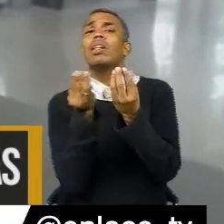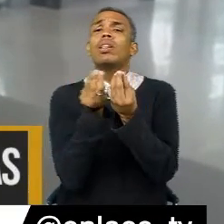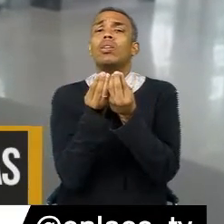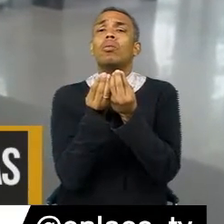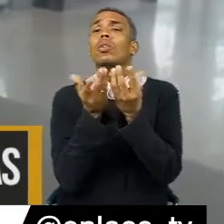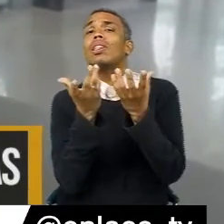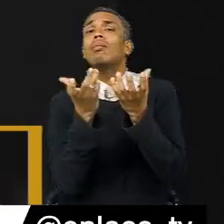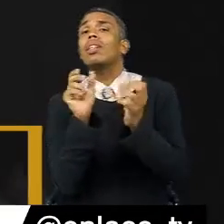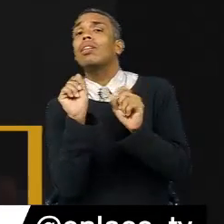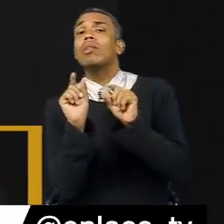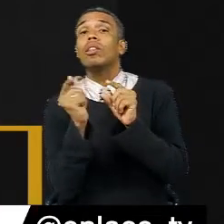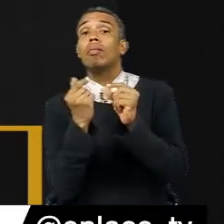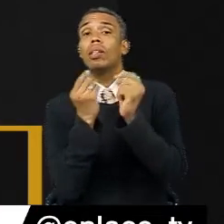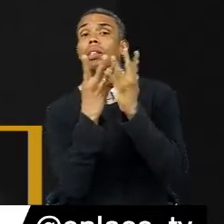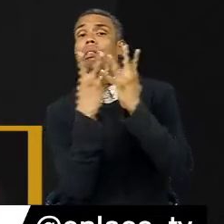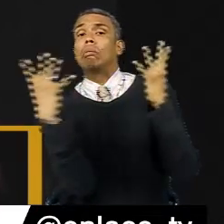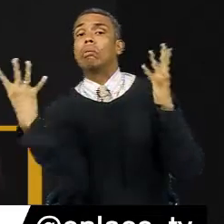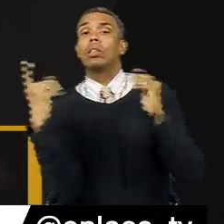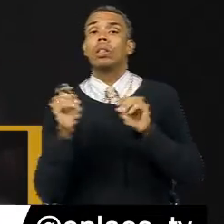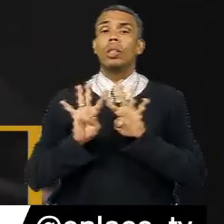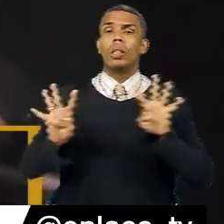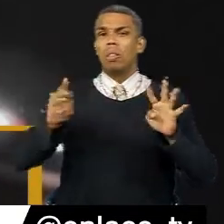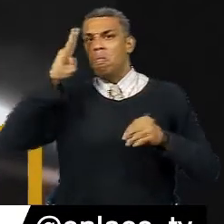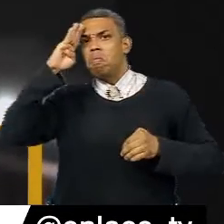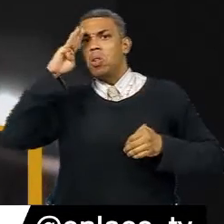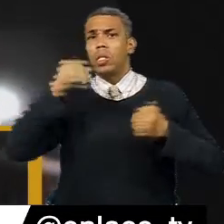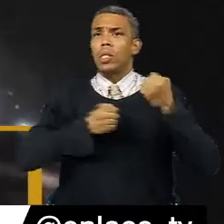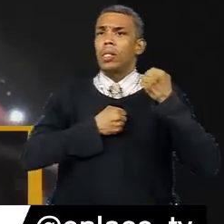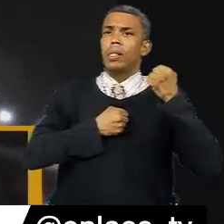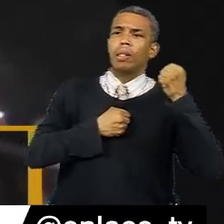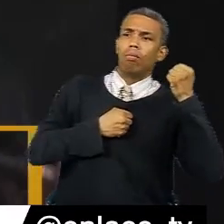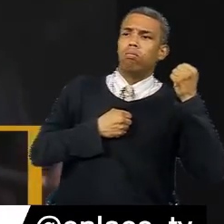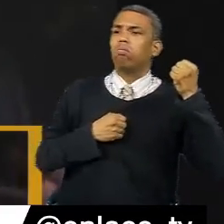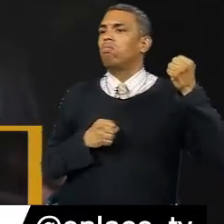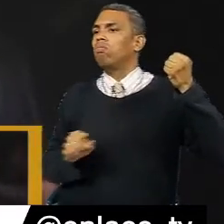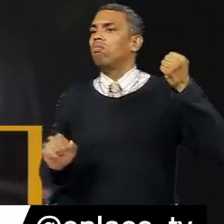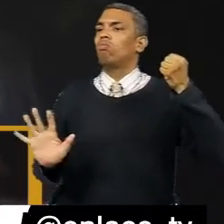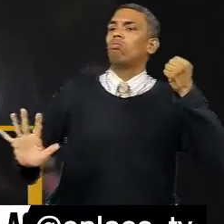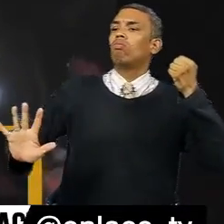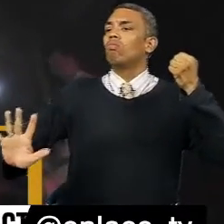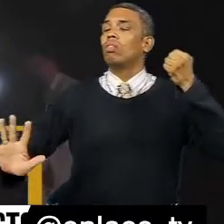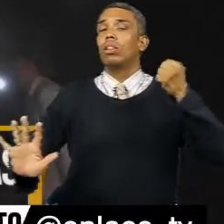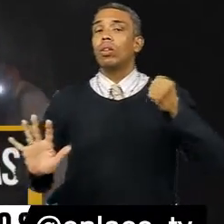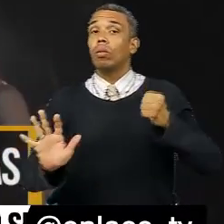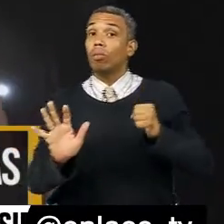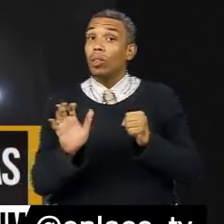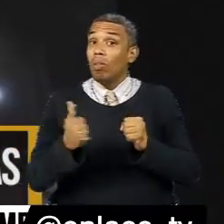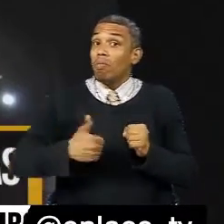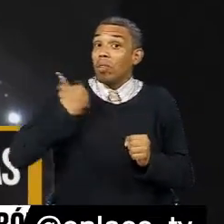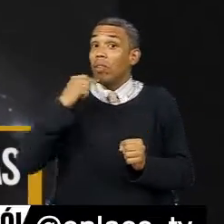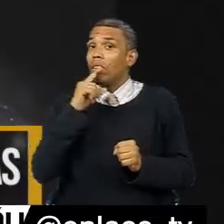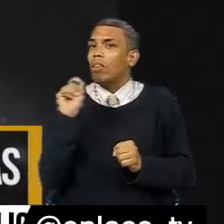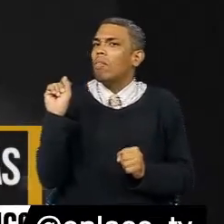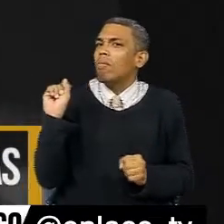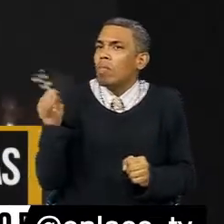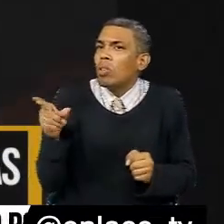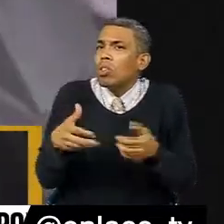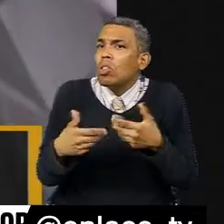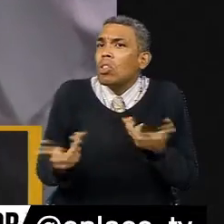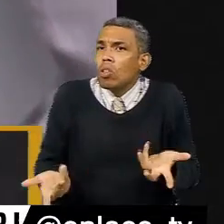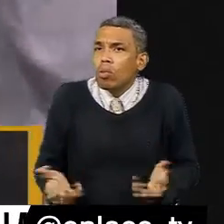del secretariado. Eso es para las víctimas del Magdalena Medio, que estamos con ellas y que vamos a poder